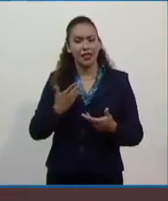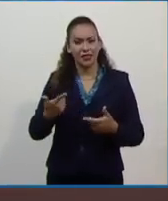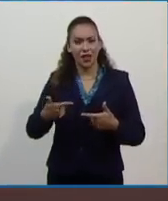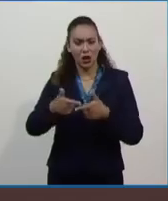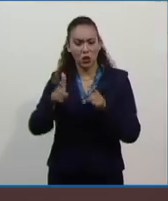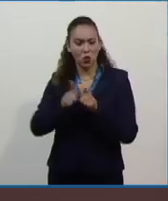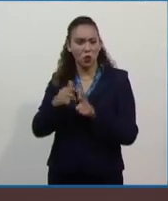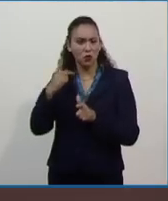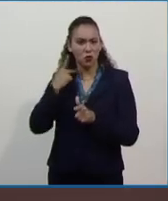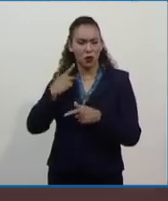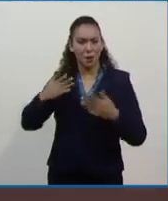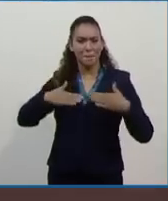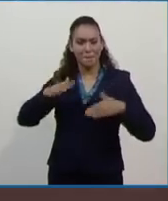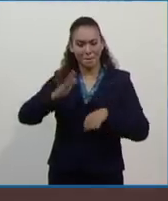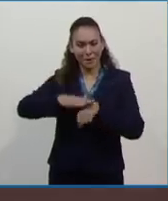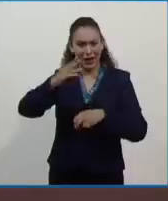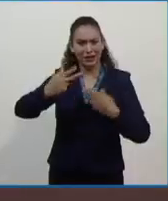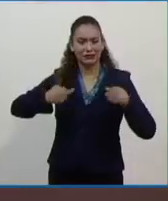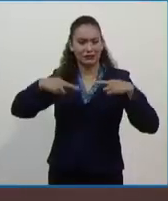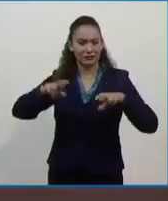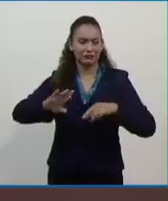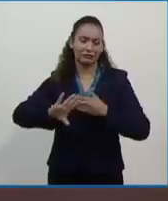próxima legislatura.